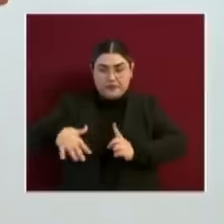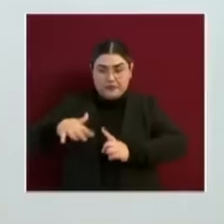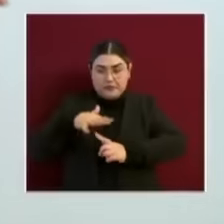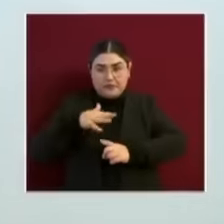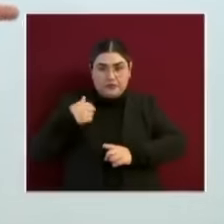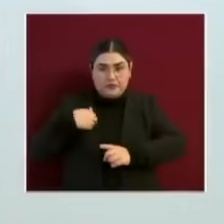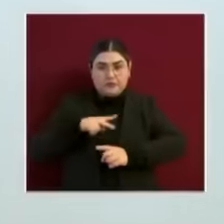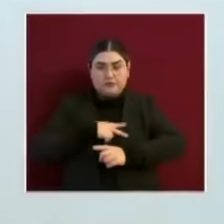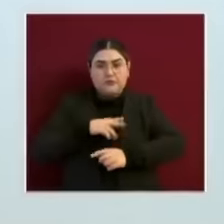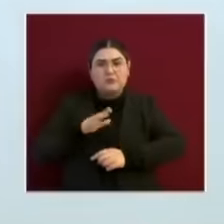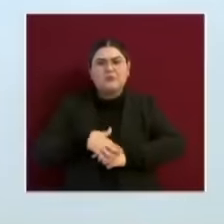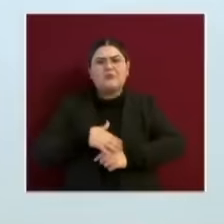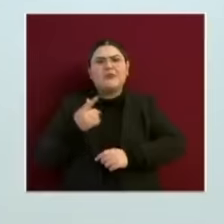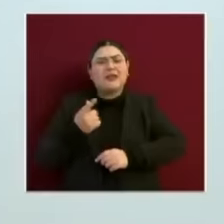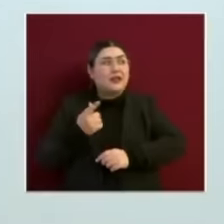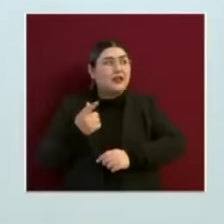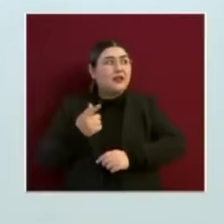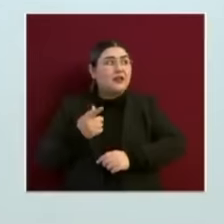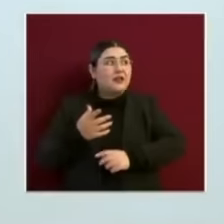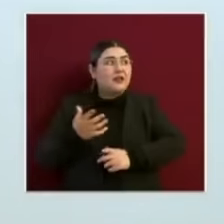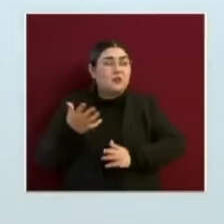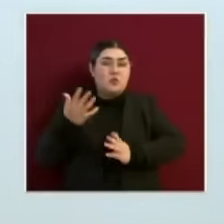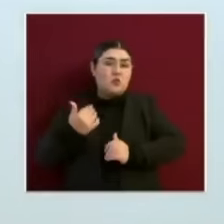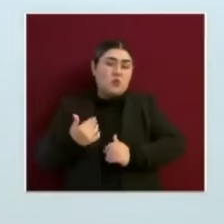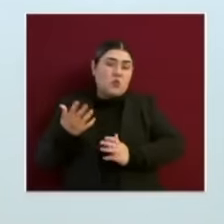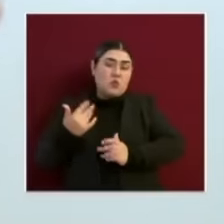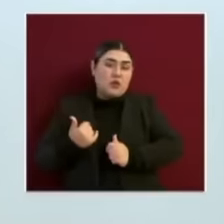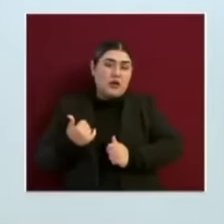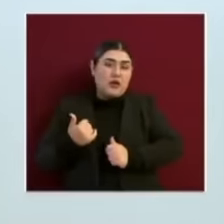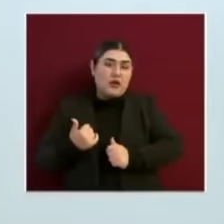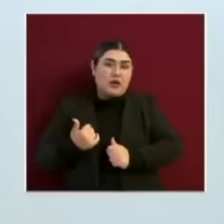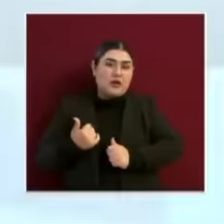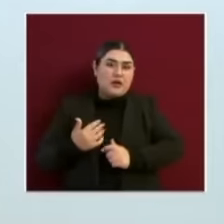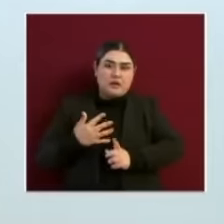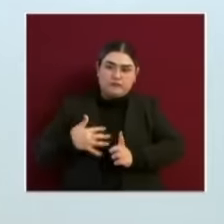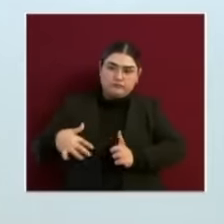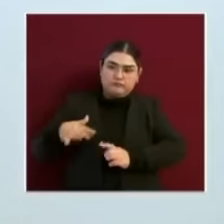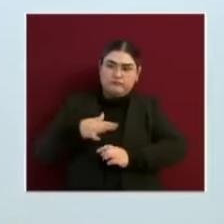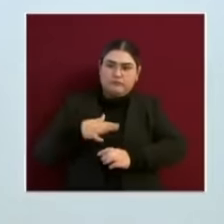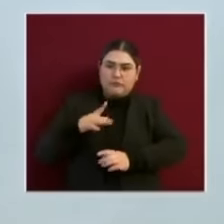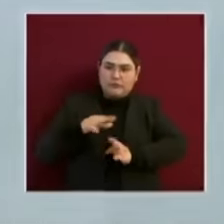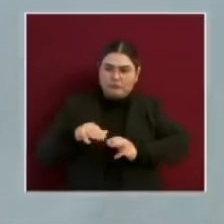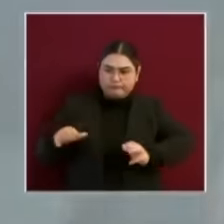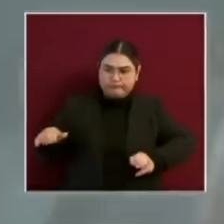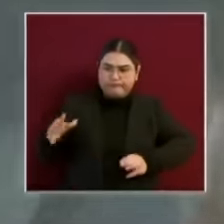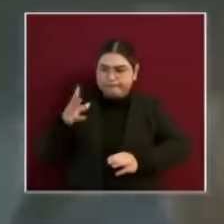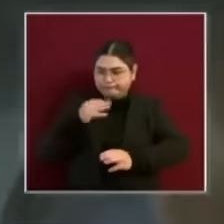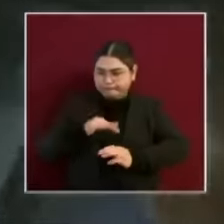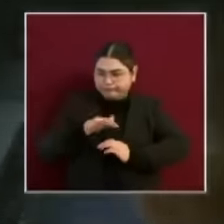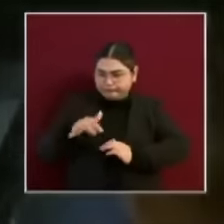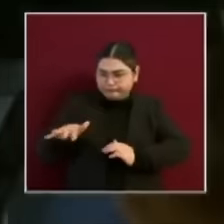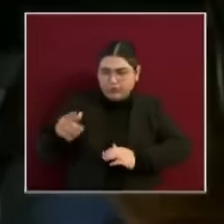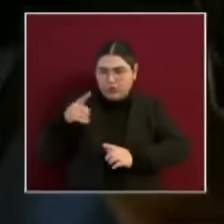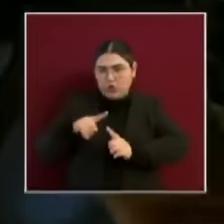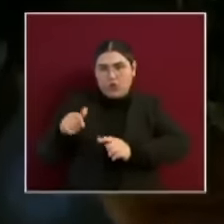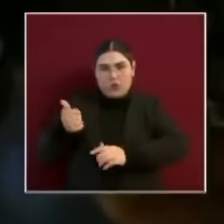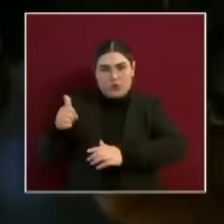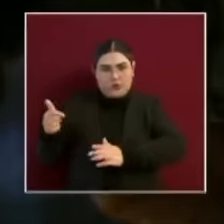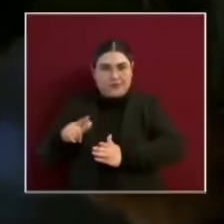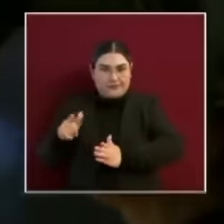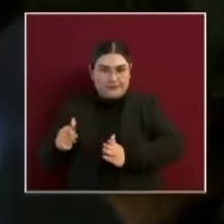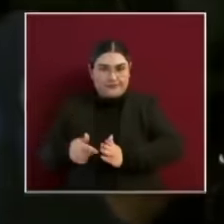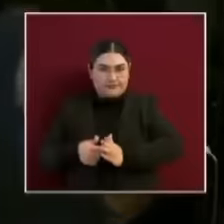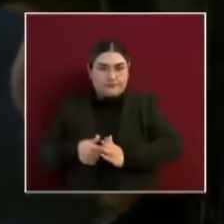región, precisamente porque no tenemos los arrecifes que existen en otros lados. A mí me